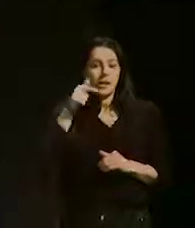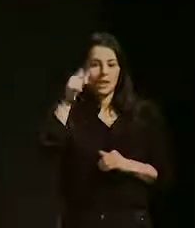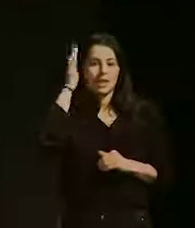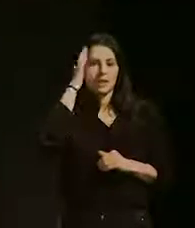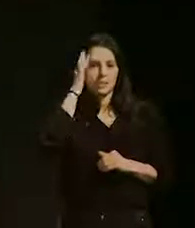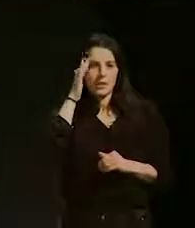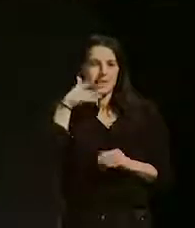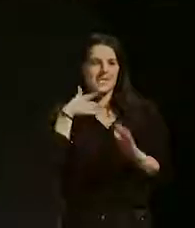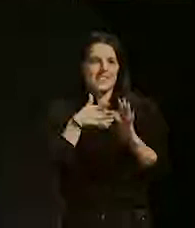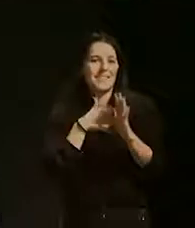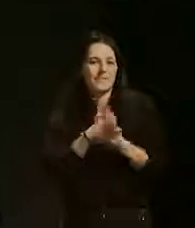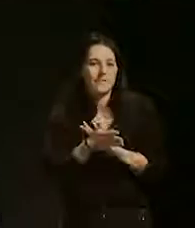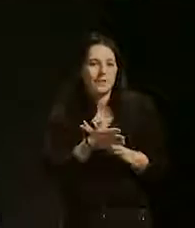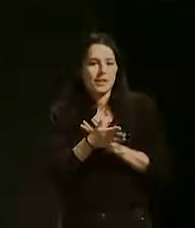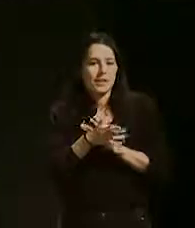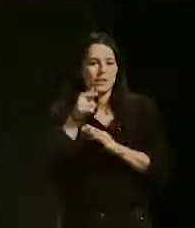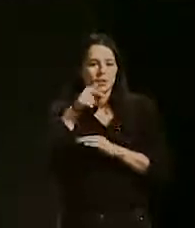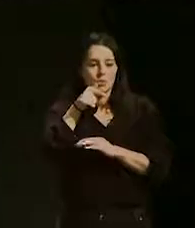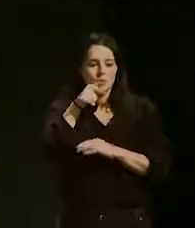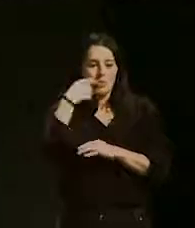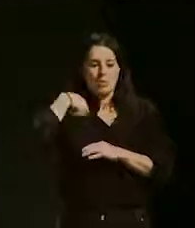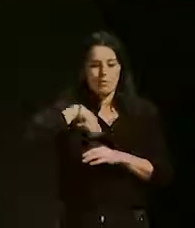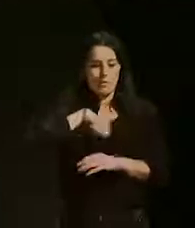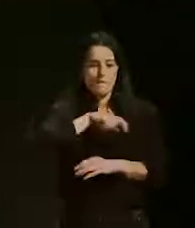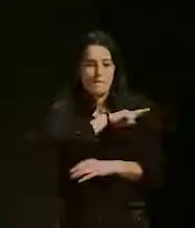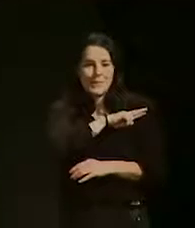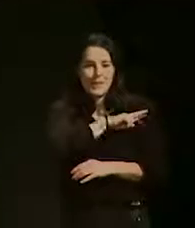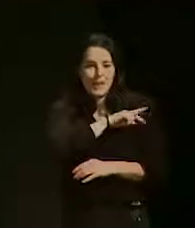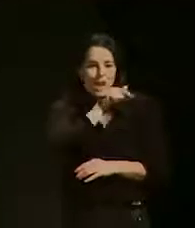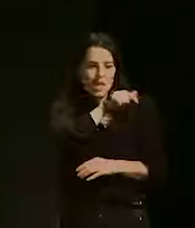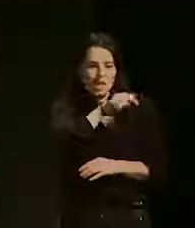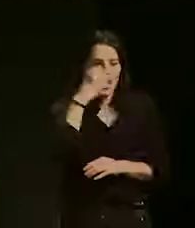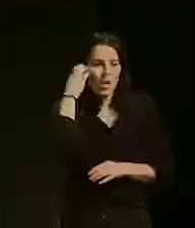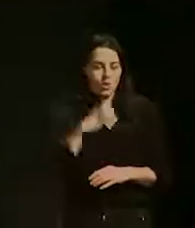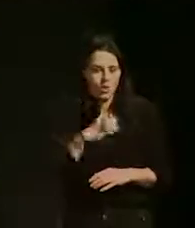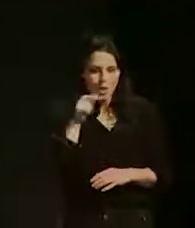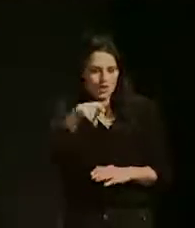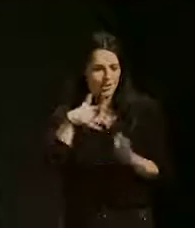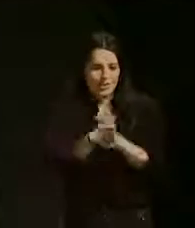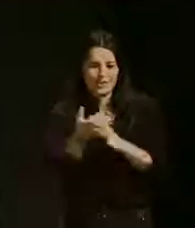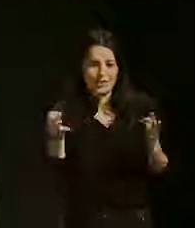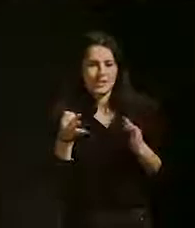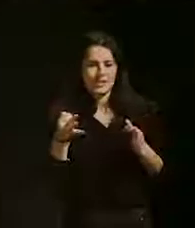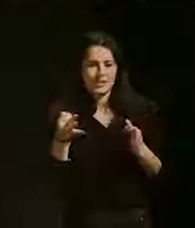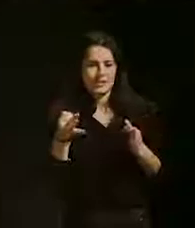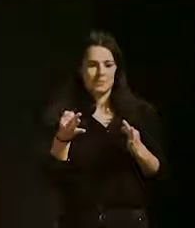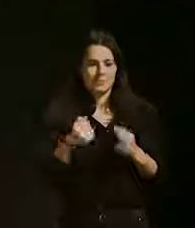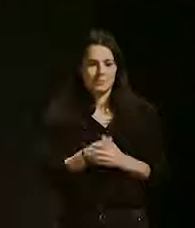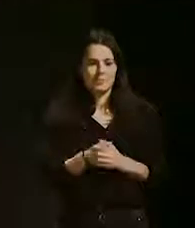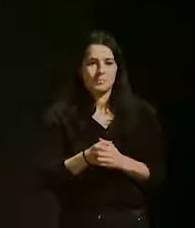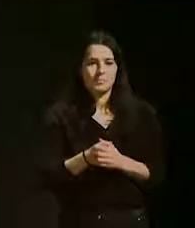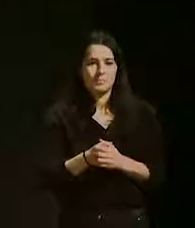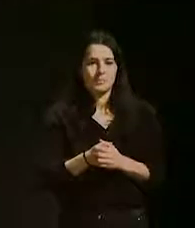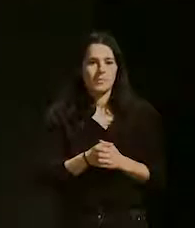significa ser un militar en Cuba? Eso quiere decir que las nuevas